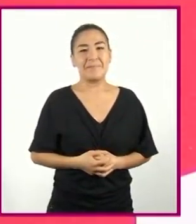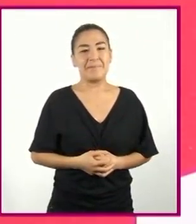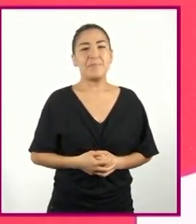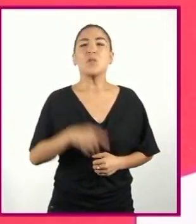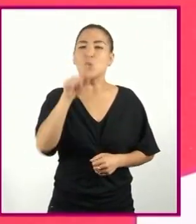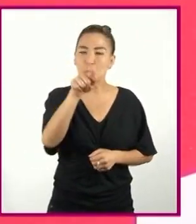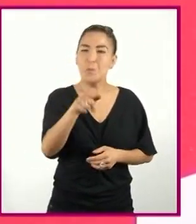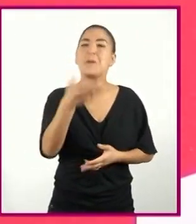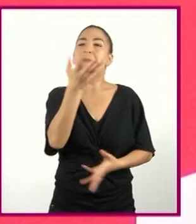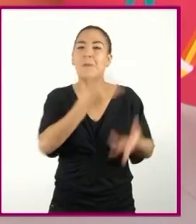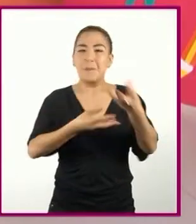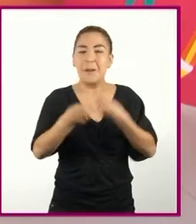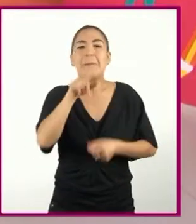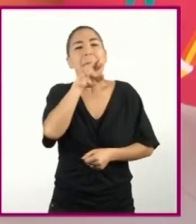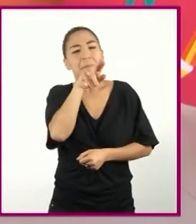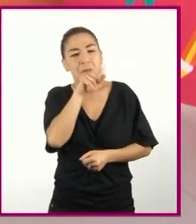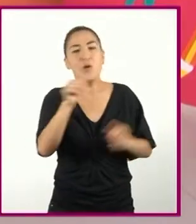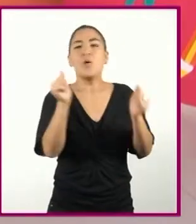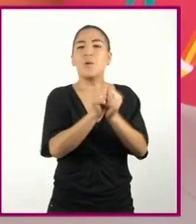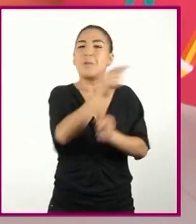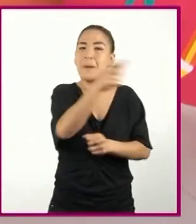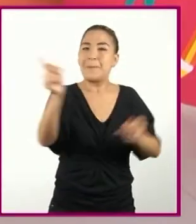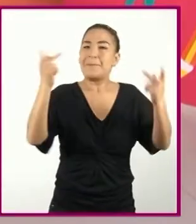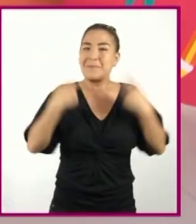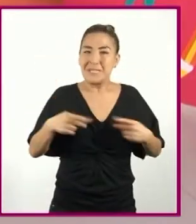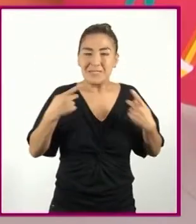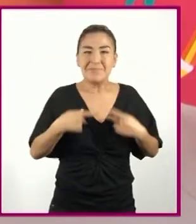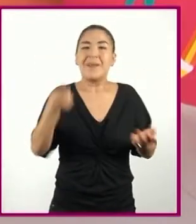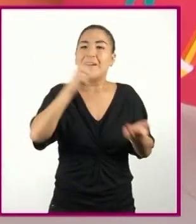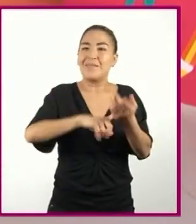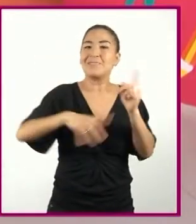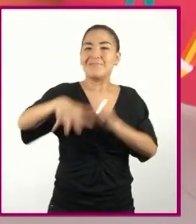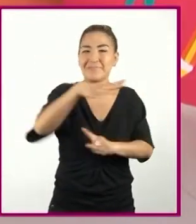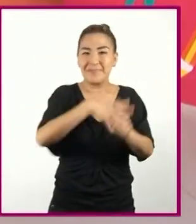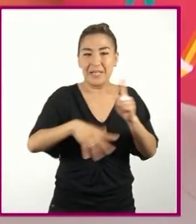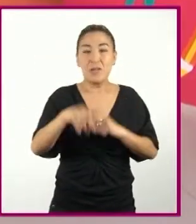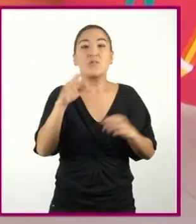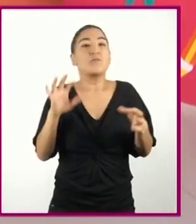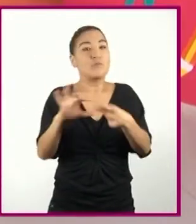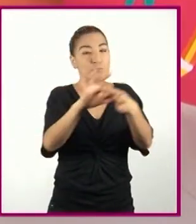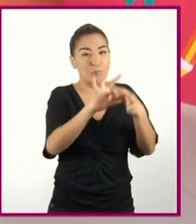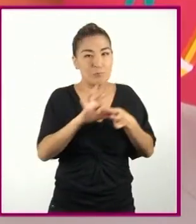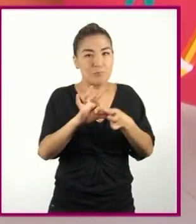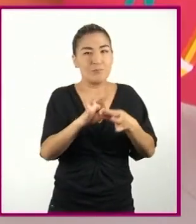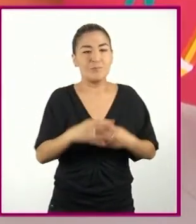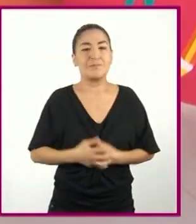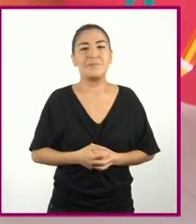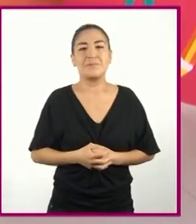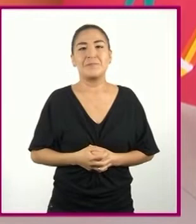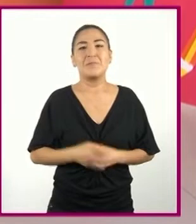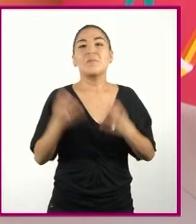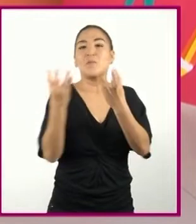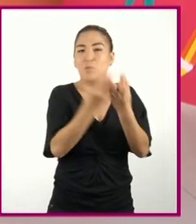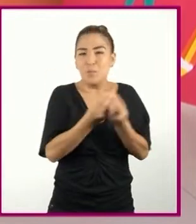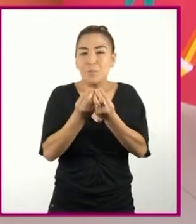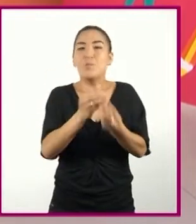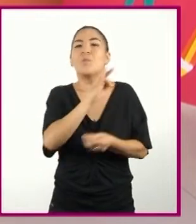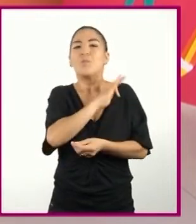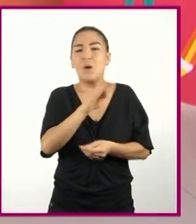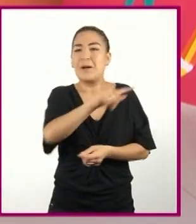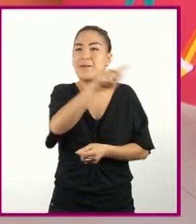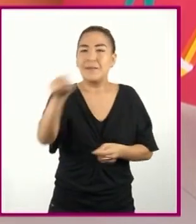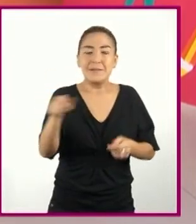Comparte tus preocupaciones con la gente que te rodea y juntos hagamos una